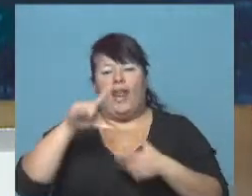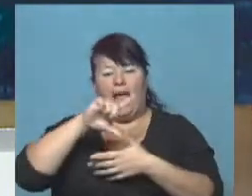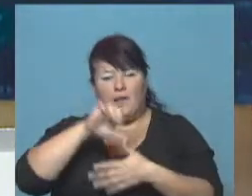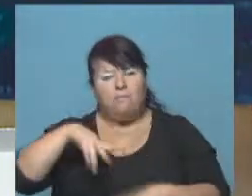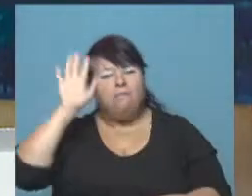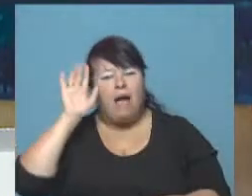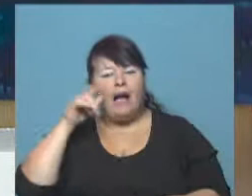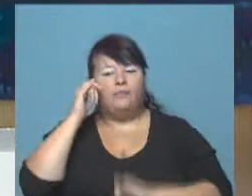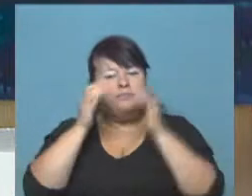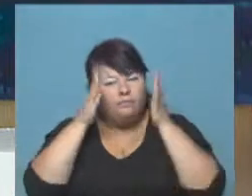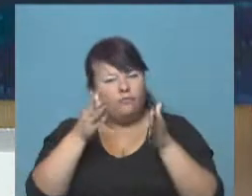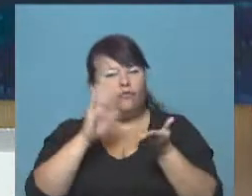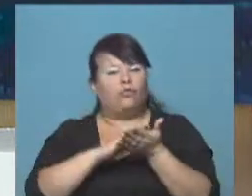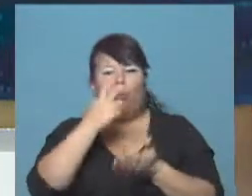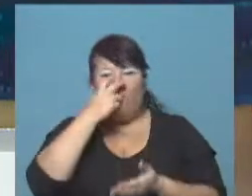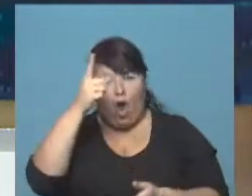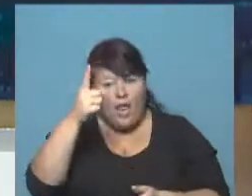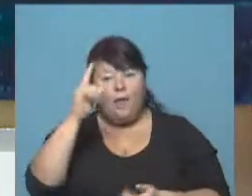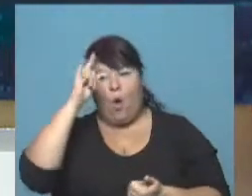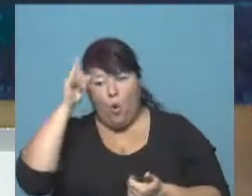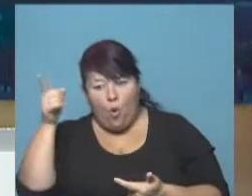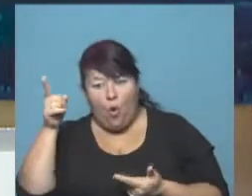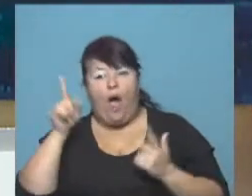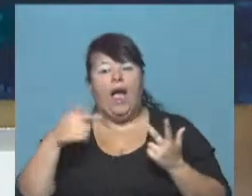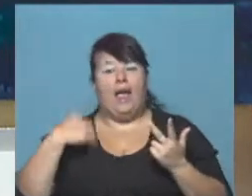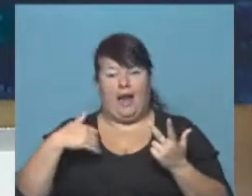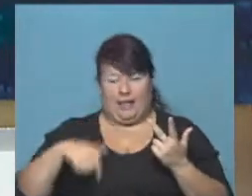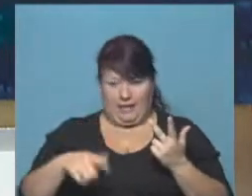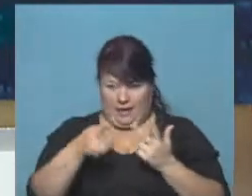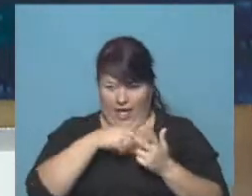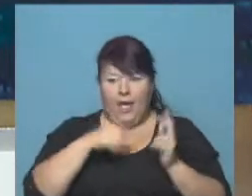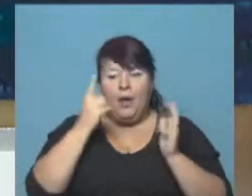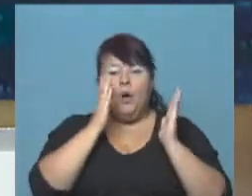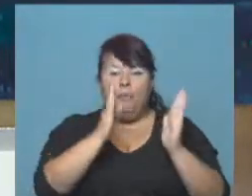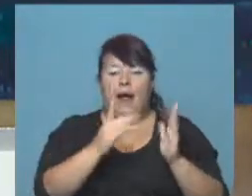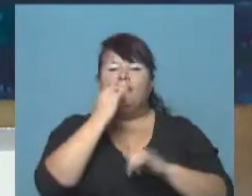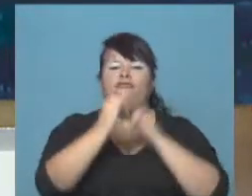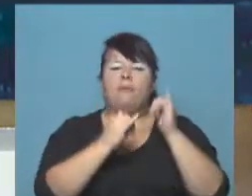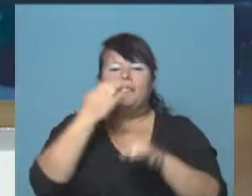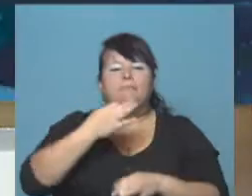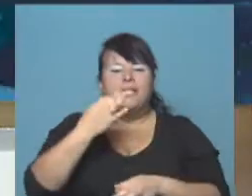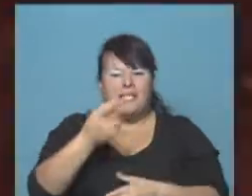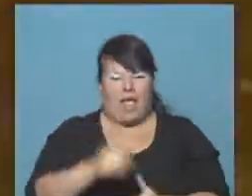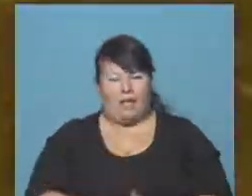Latinoamérica, especialmente lo vamos a enfocar en Bolivia, en Uruguay y en la República Argentina. Primera parte de este trabajo